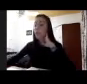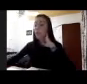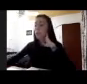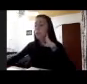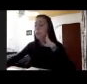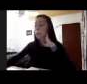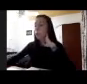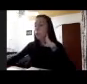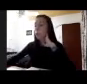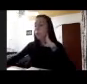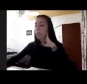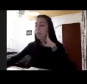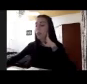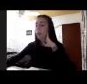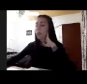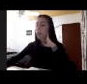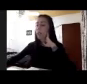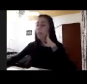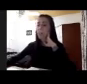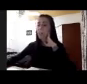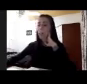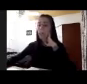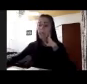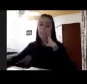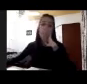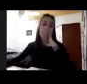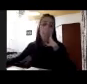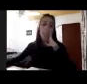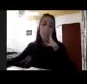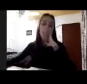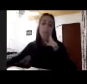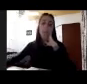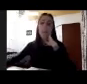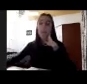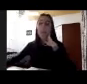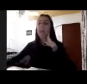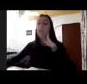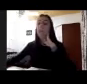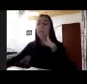También otro punto importante era no olvidar lo que es la quinta fachada.